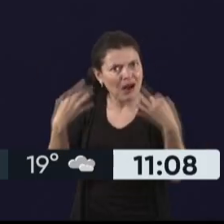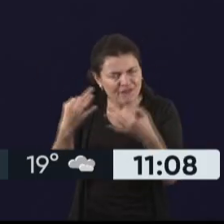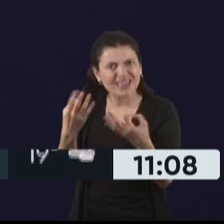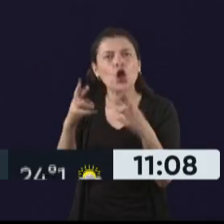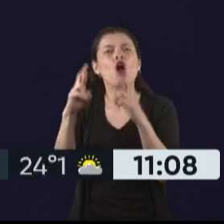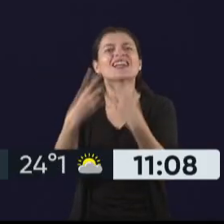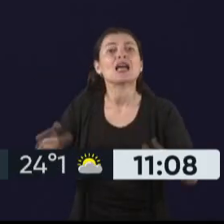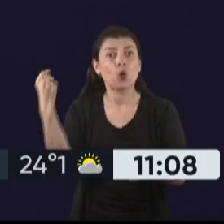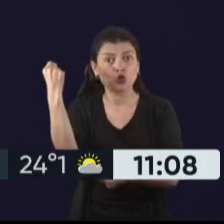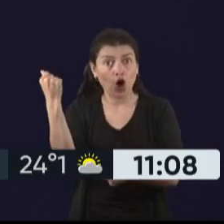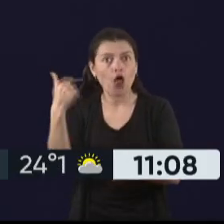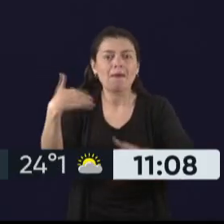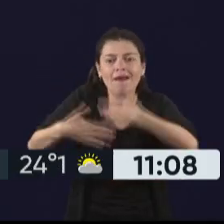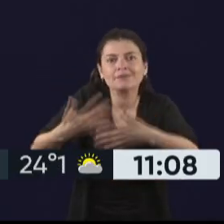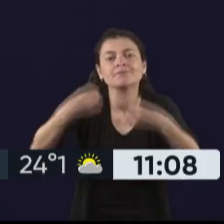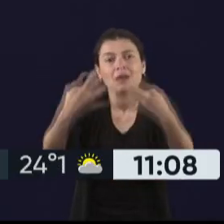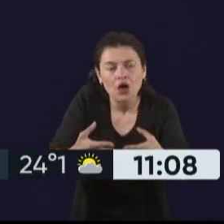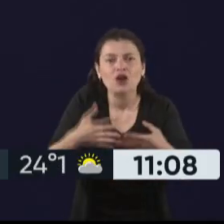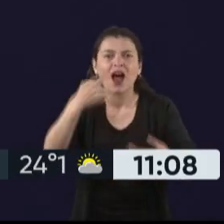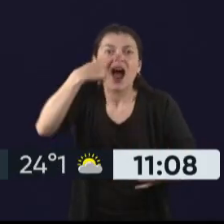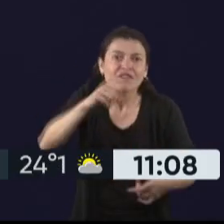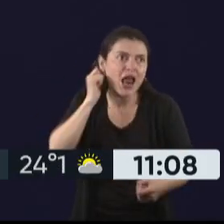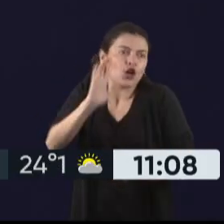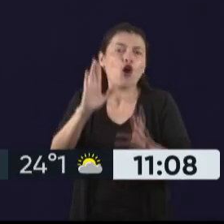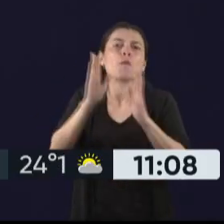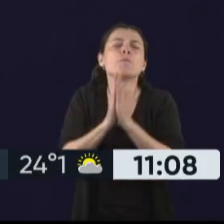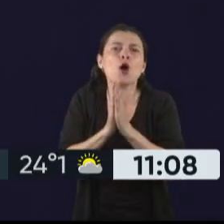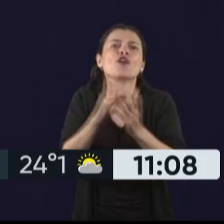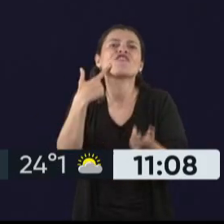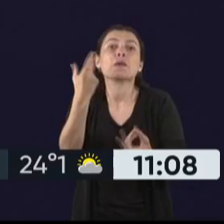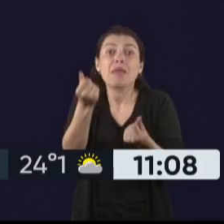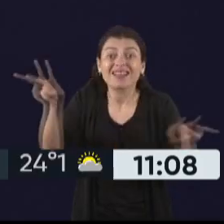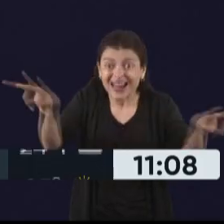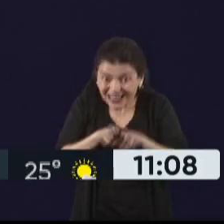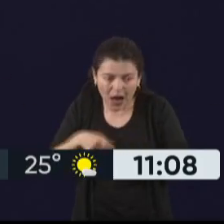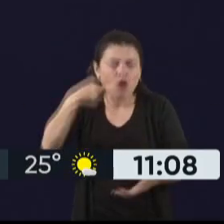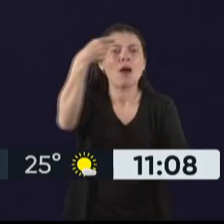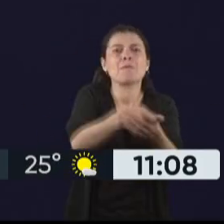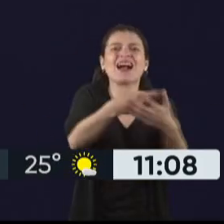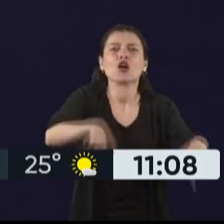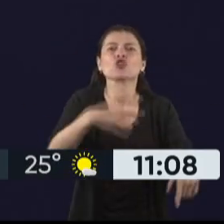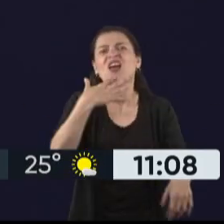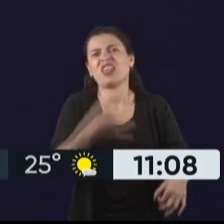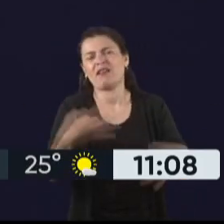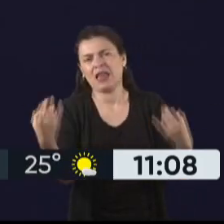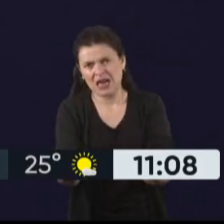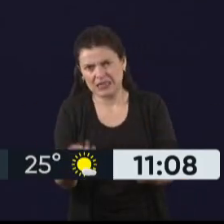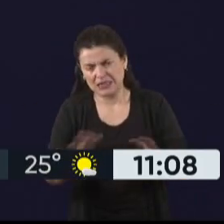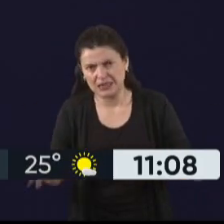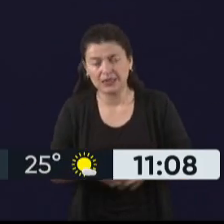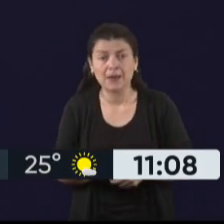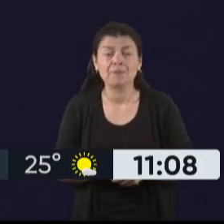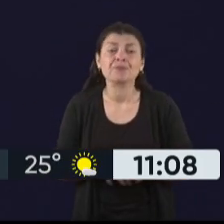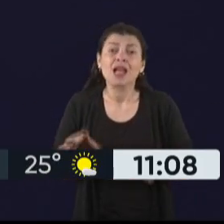siempre, va donde tiene que ir y no se despilfarra más en gastos políticos. En contraposición a este anuncio, en